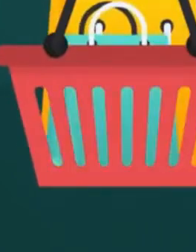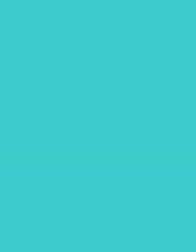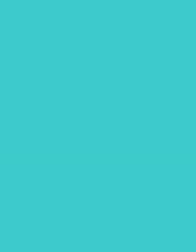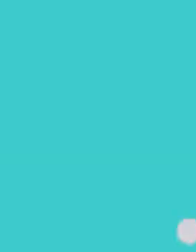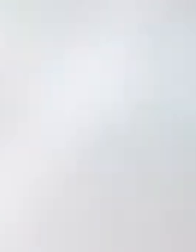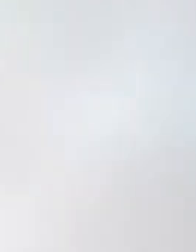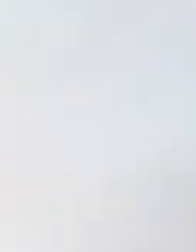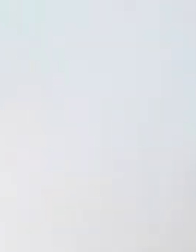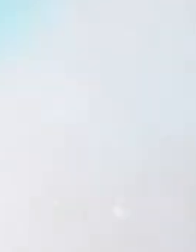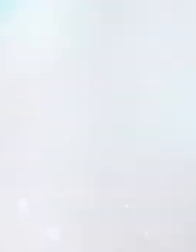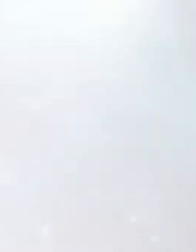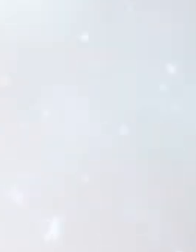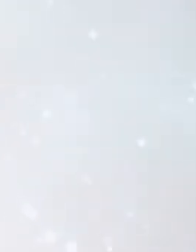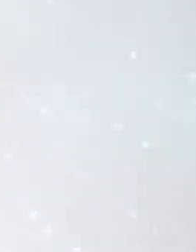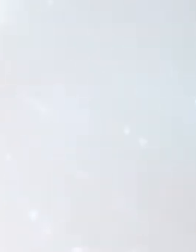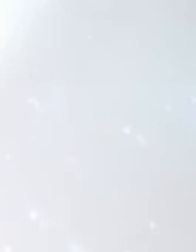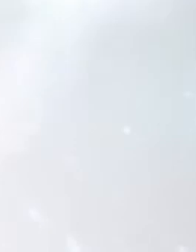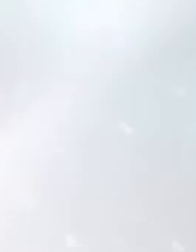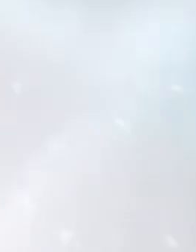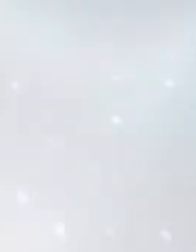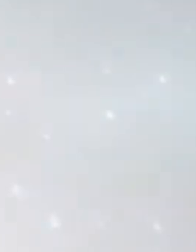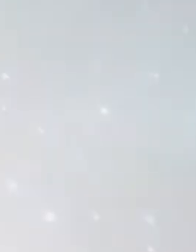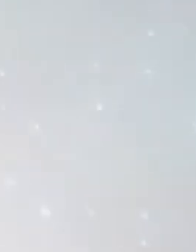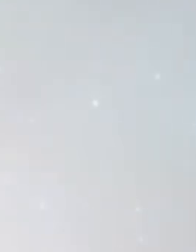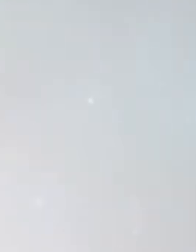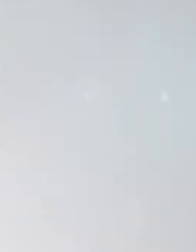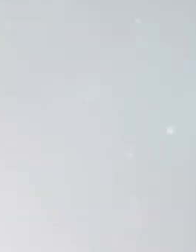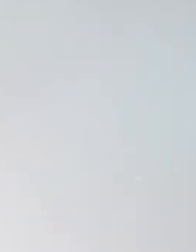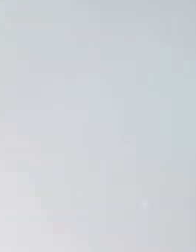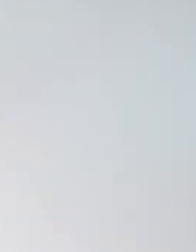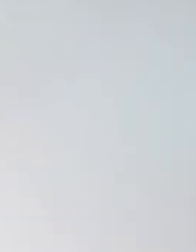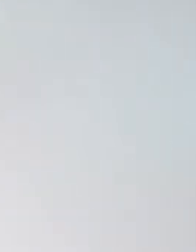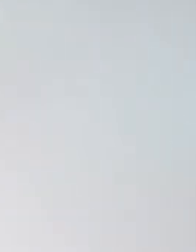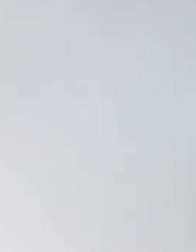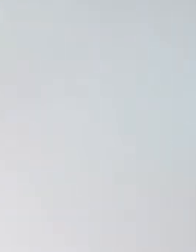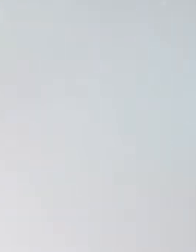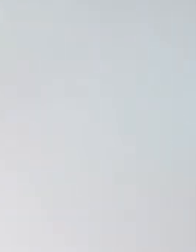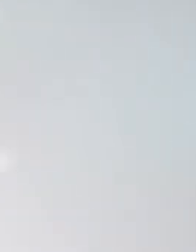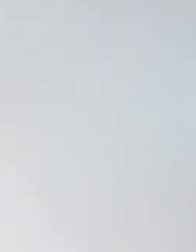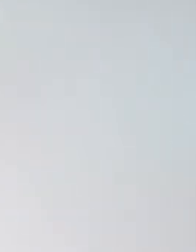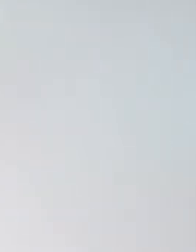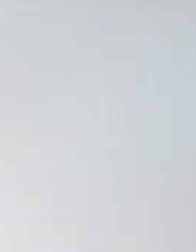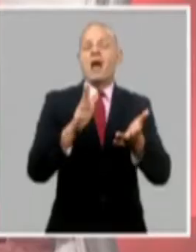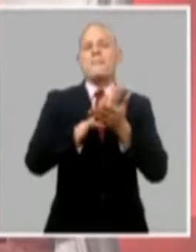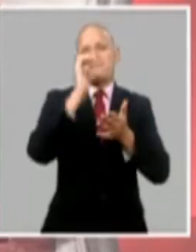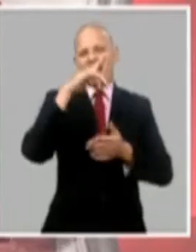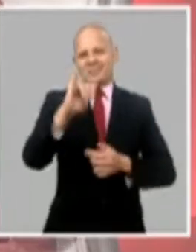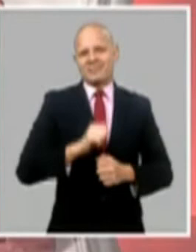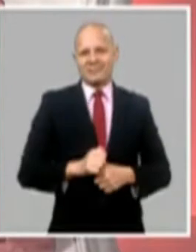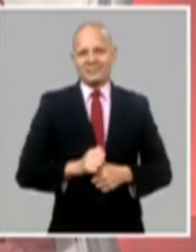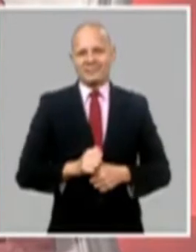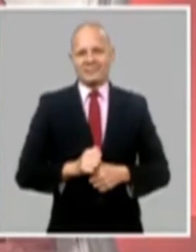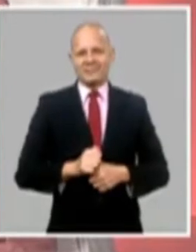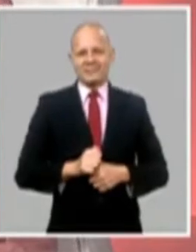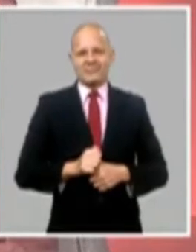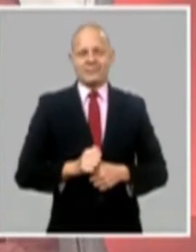mercados, o sea, que vemos, no antes, sino que vemos en los mercados industriales. Hay una tienda que es la que más